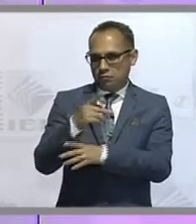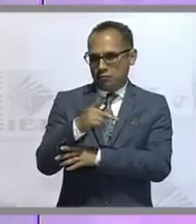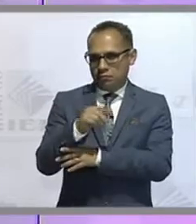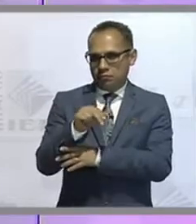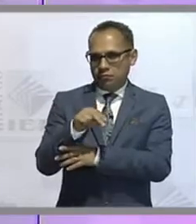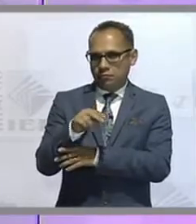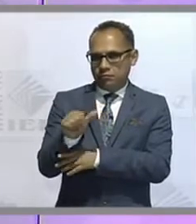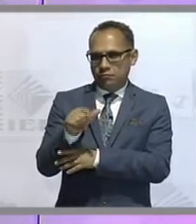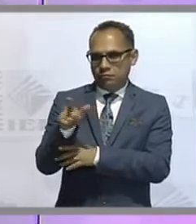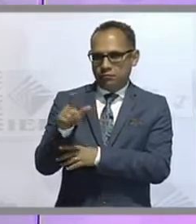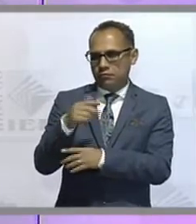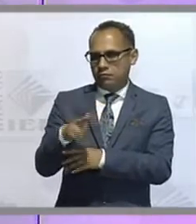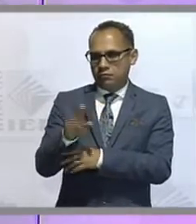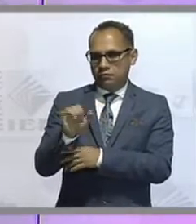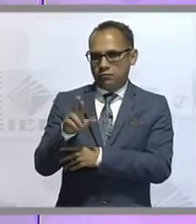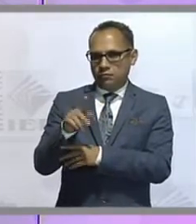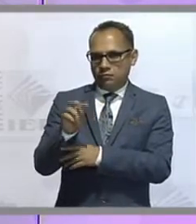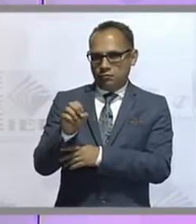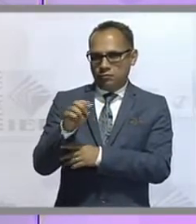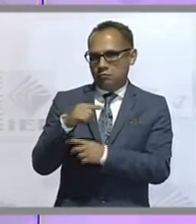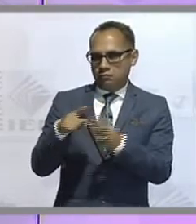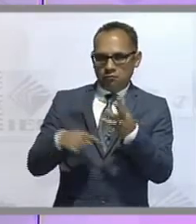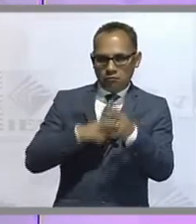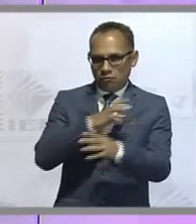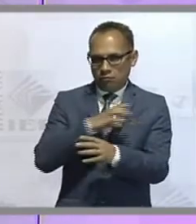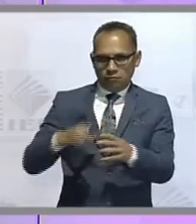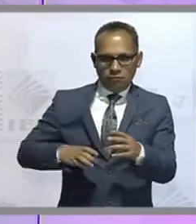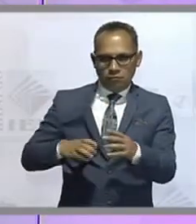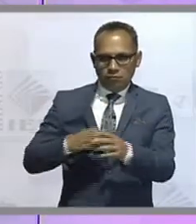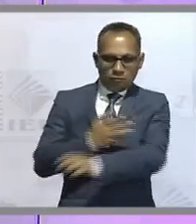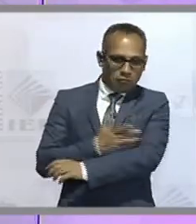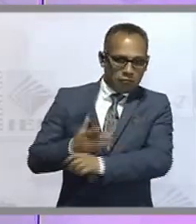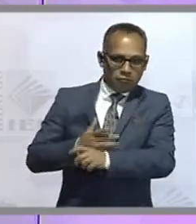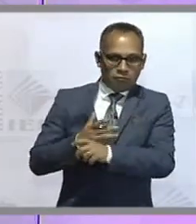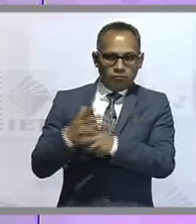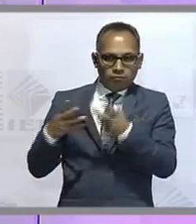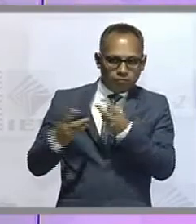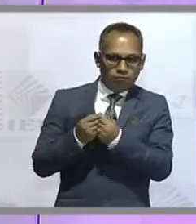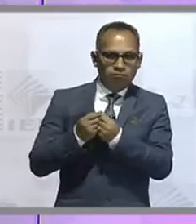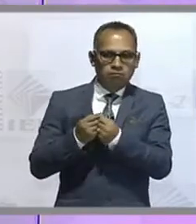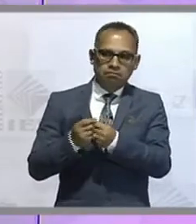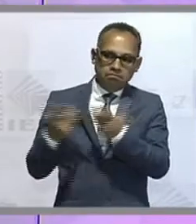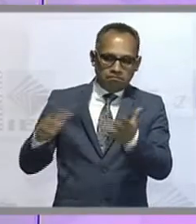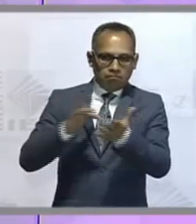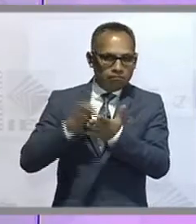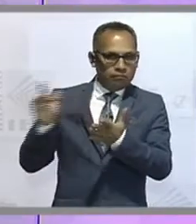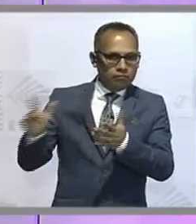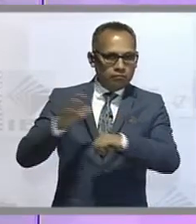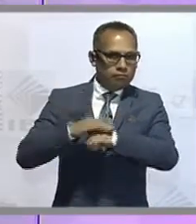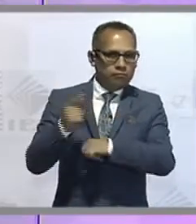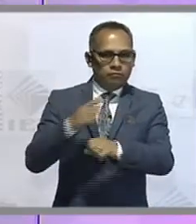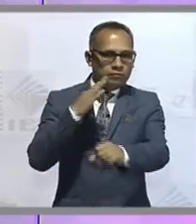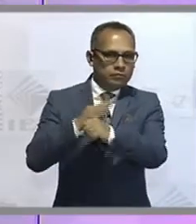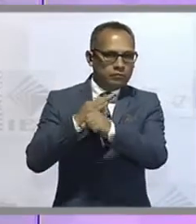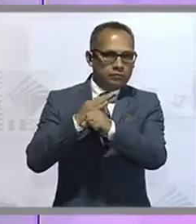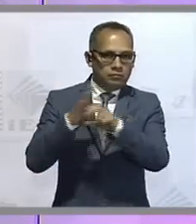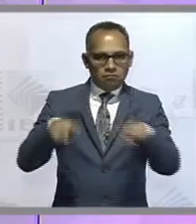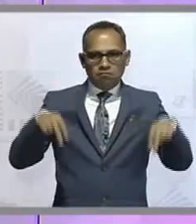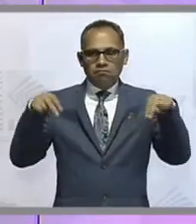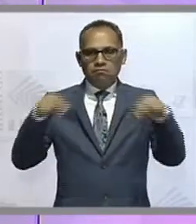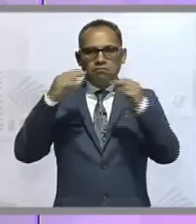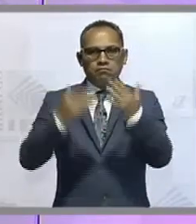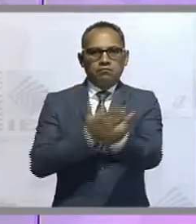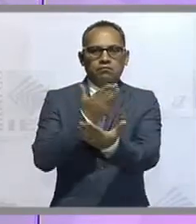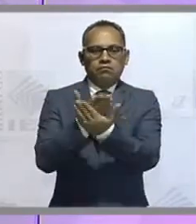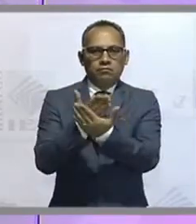martínez ríos gracias por la oportunidad de darnos de expresar nuestras propuestas pero sobre todo como lo dije